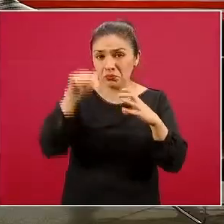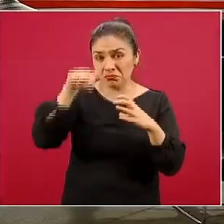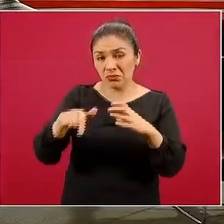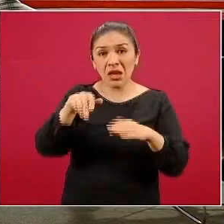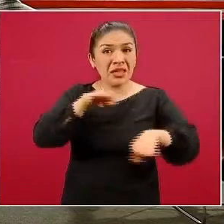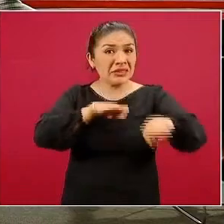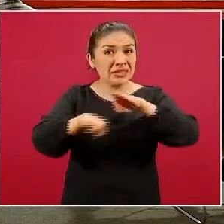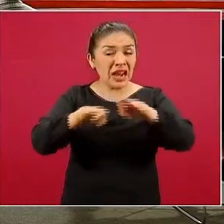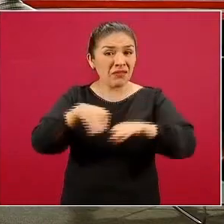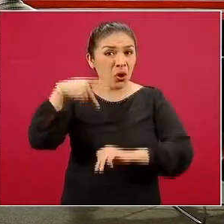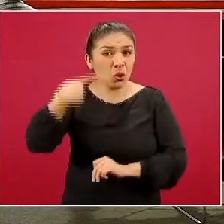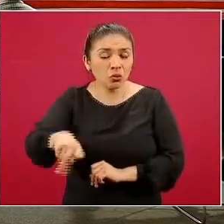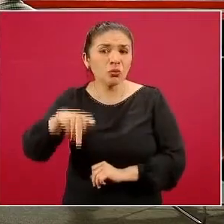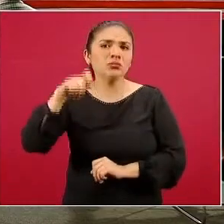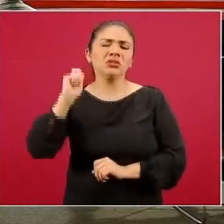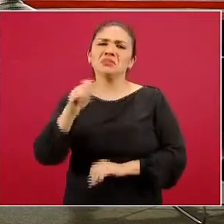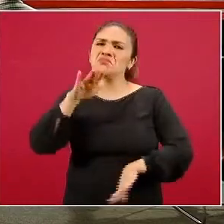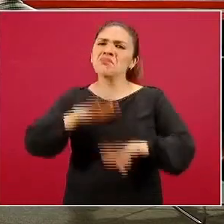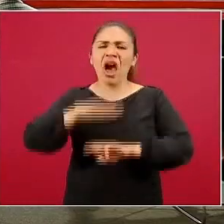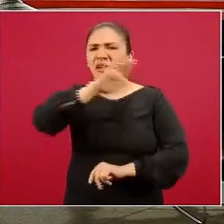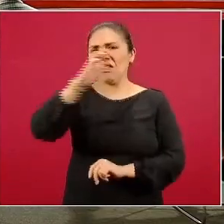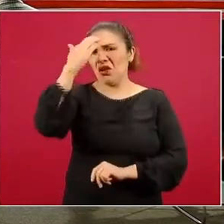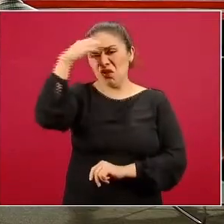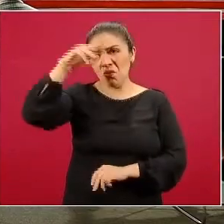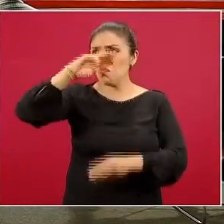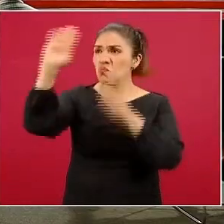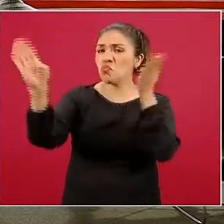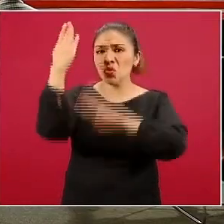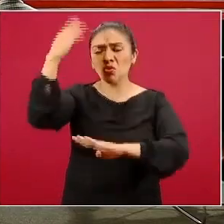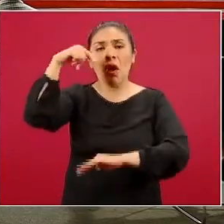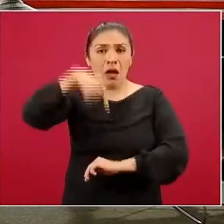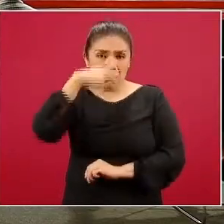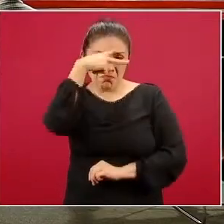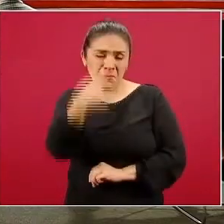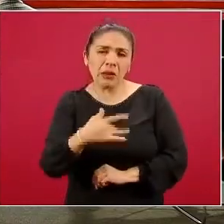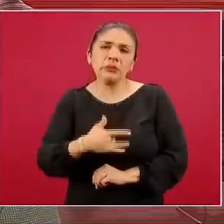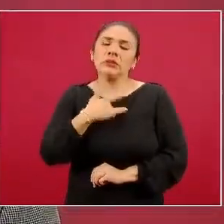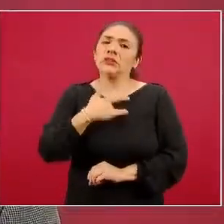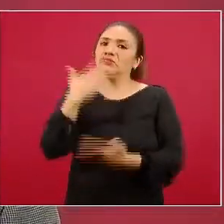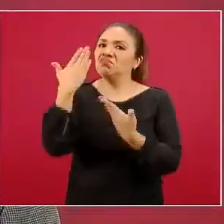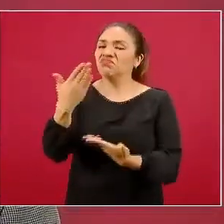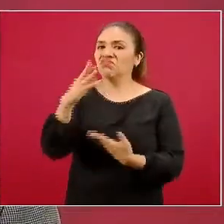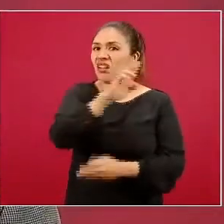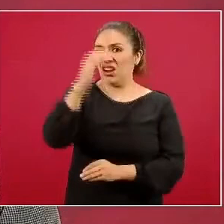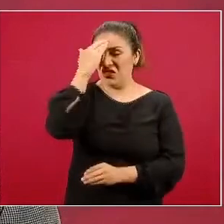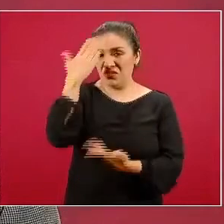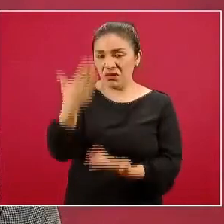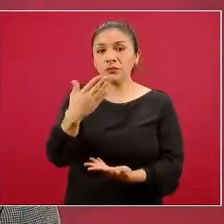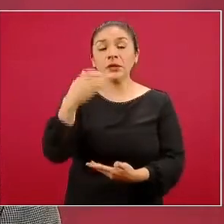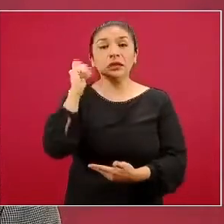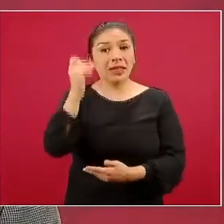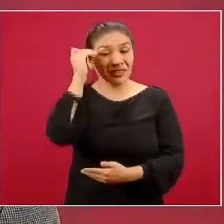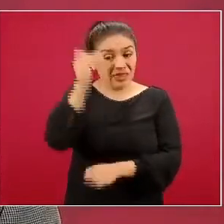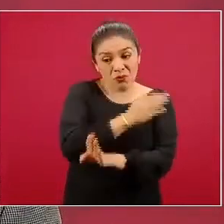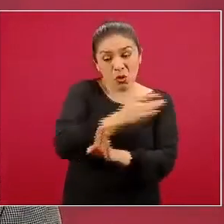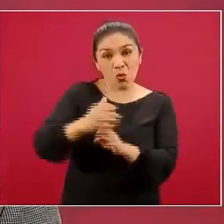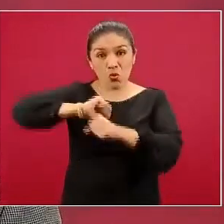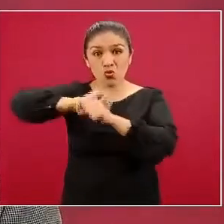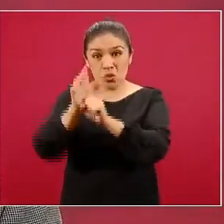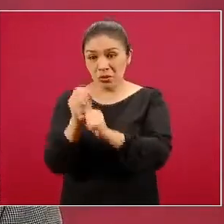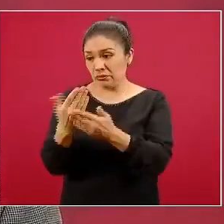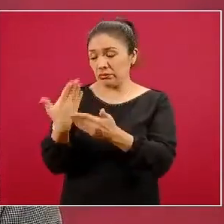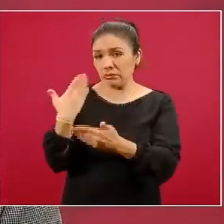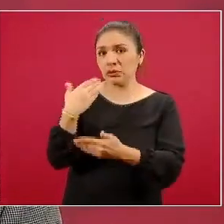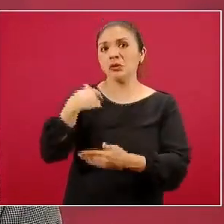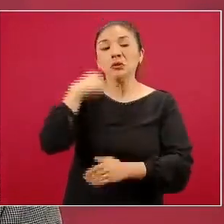ampliamente reconocida a nivel mundial y desde luego en México apreciamos mucho su legado. Durante la epidemia de COVID, de manera